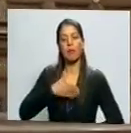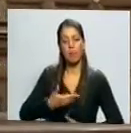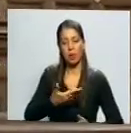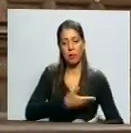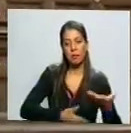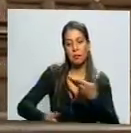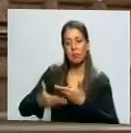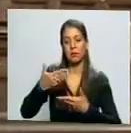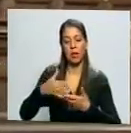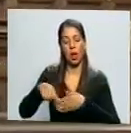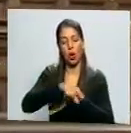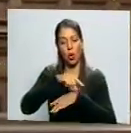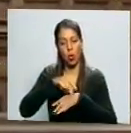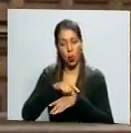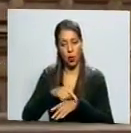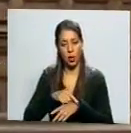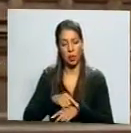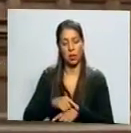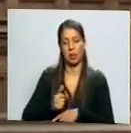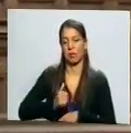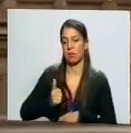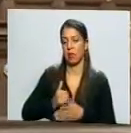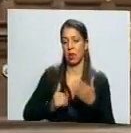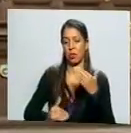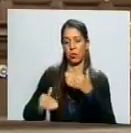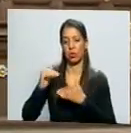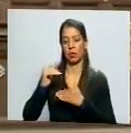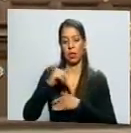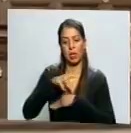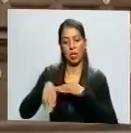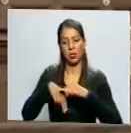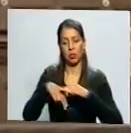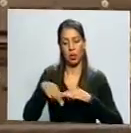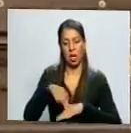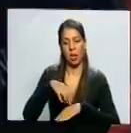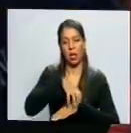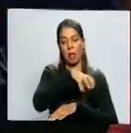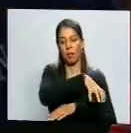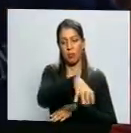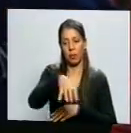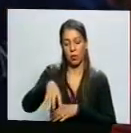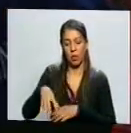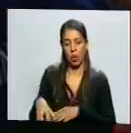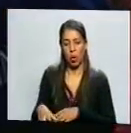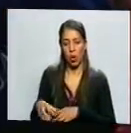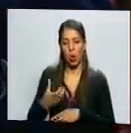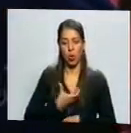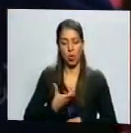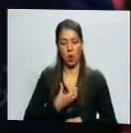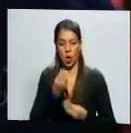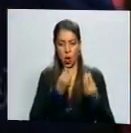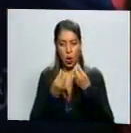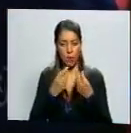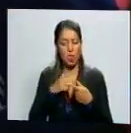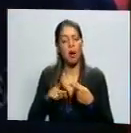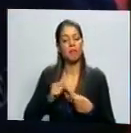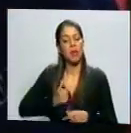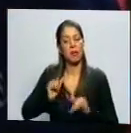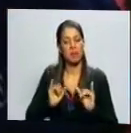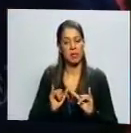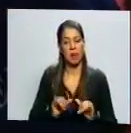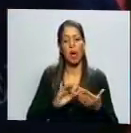con el Estado a cualquier nivel, al nivel nacional, regional y municipal, los rubros e insumos que ellos